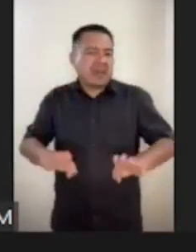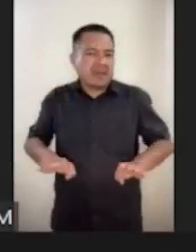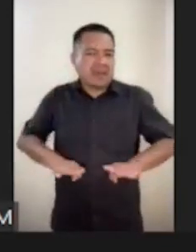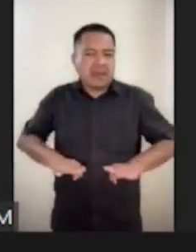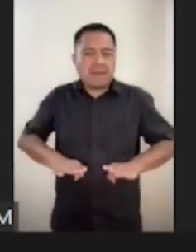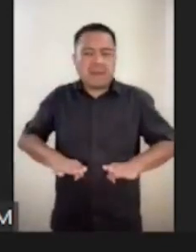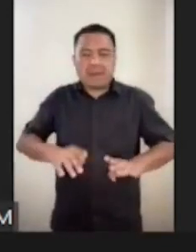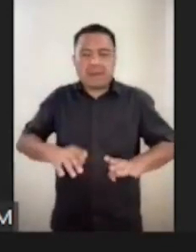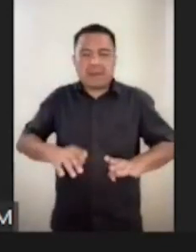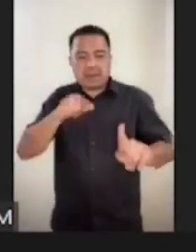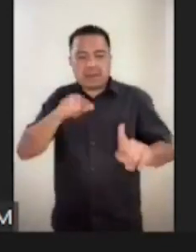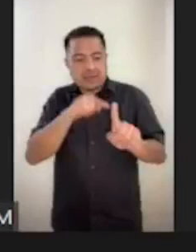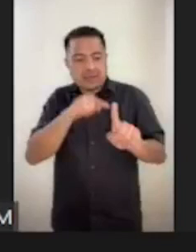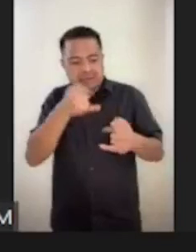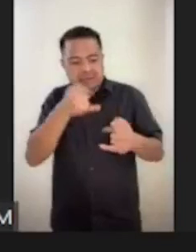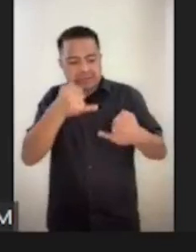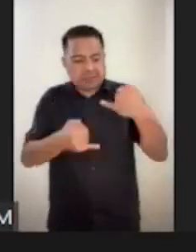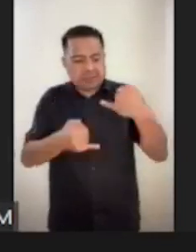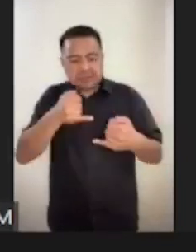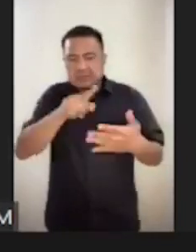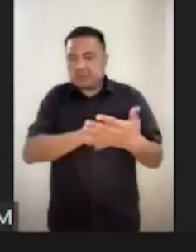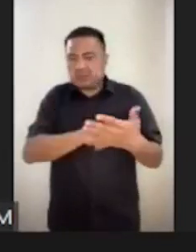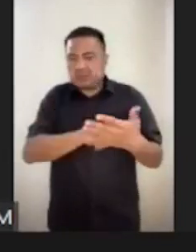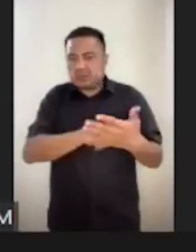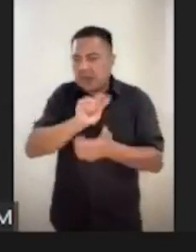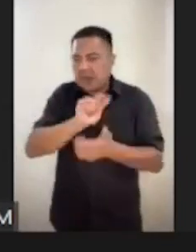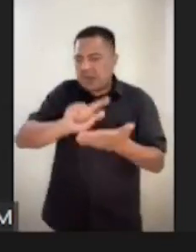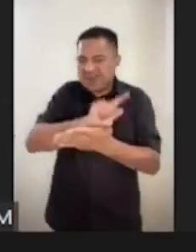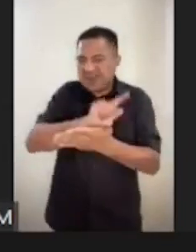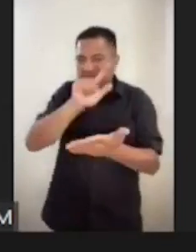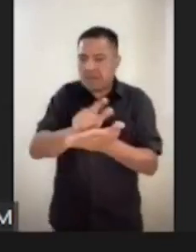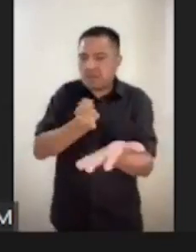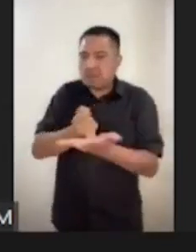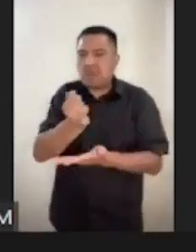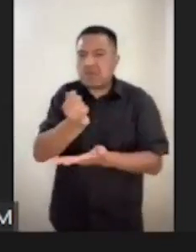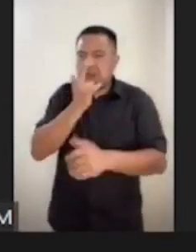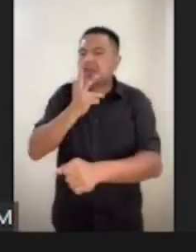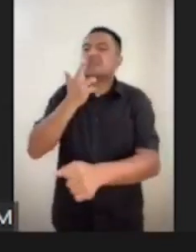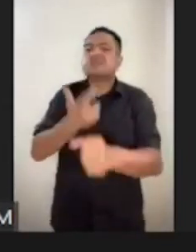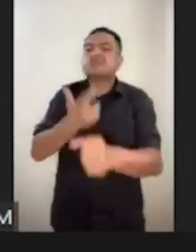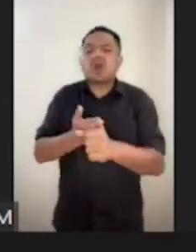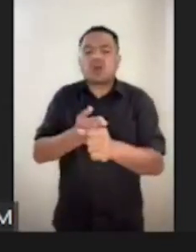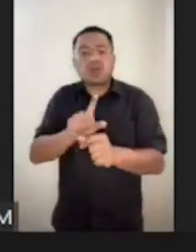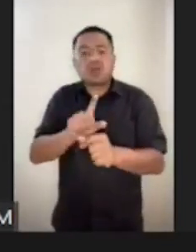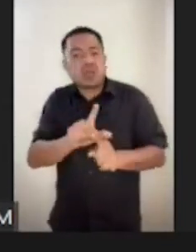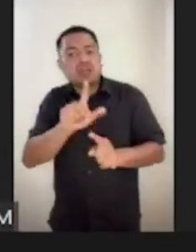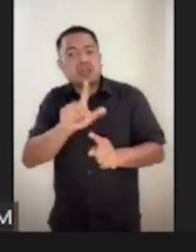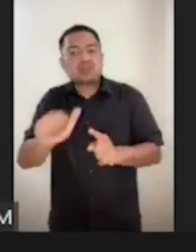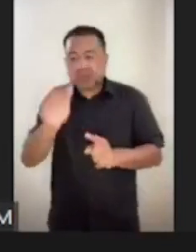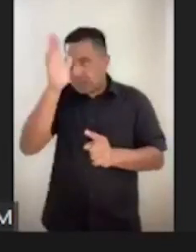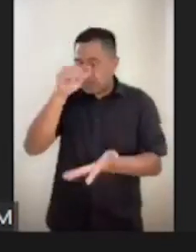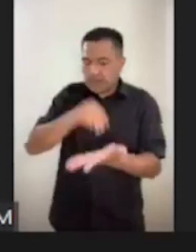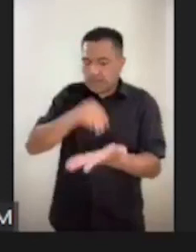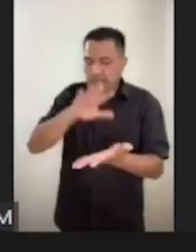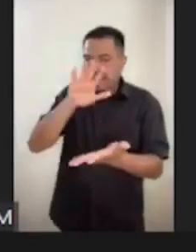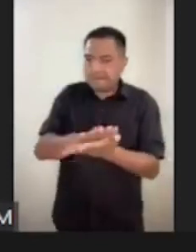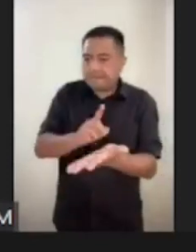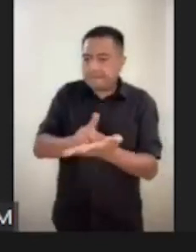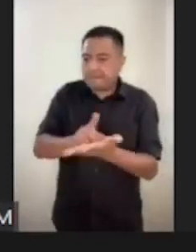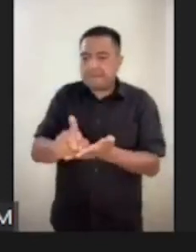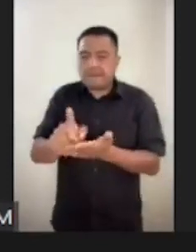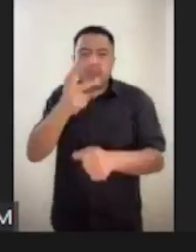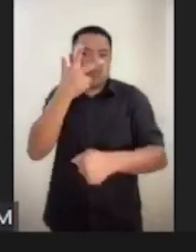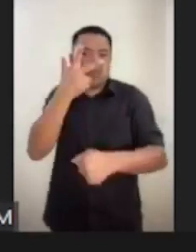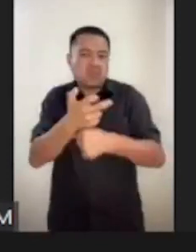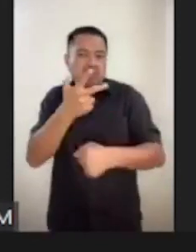decir, este tribunal electoral. Ante la ilegalidad de la determinación de la autoridad responsable, lo procedente conforme a derecho es revocar el considerando